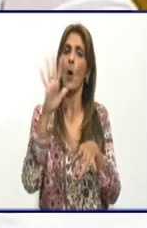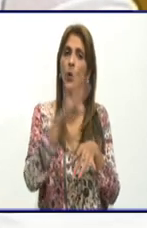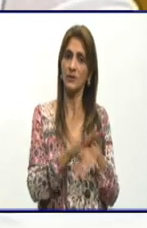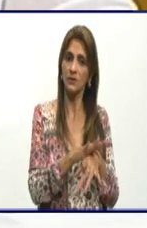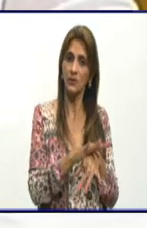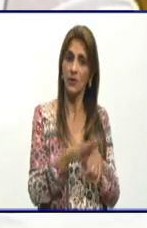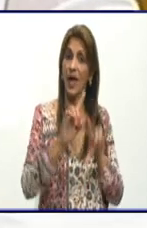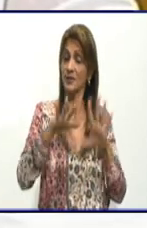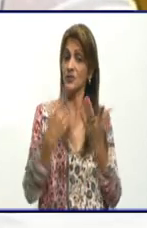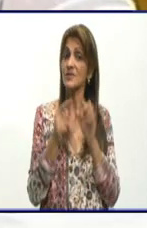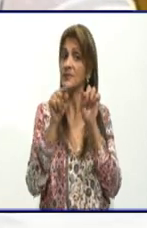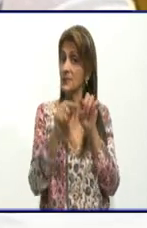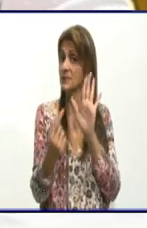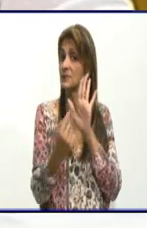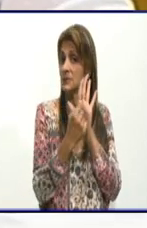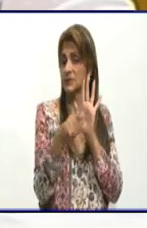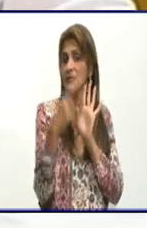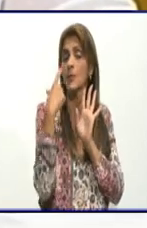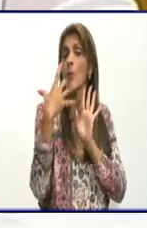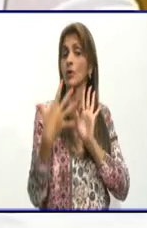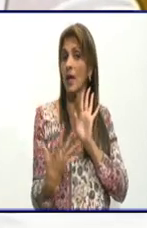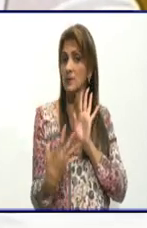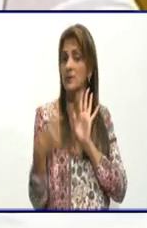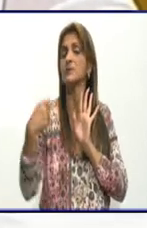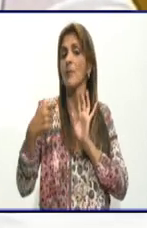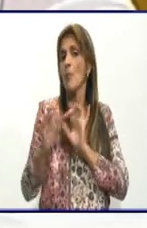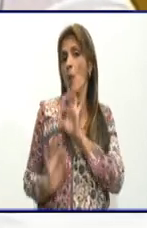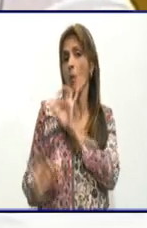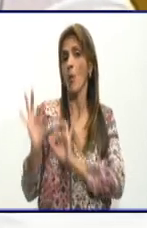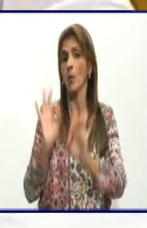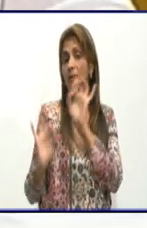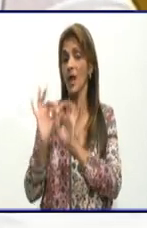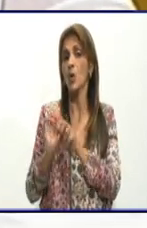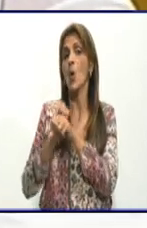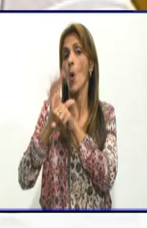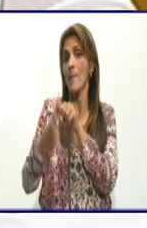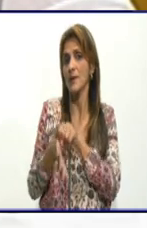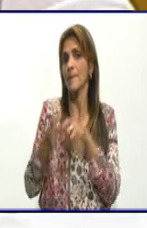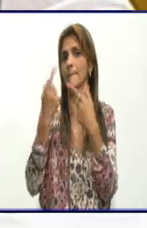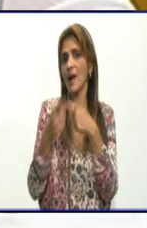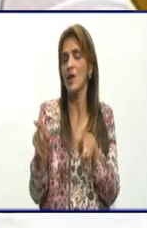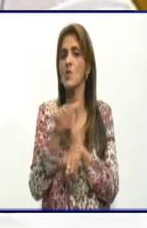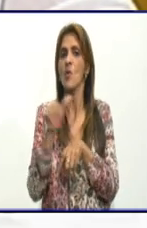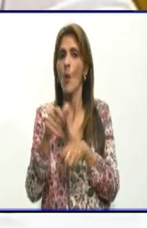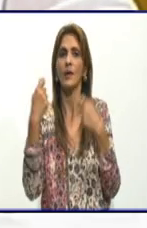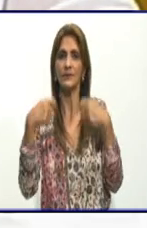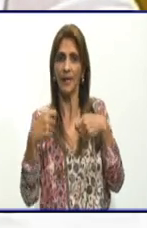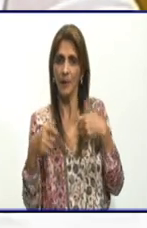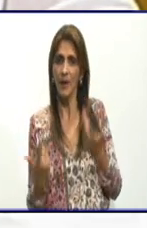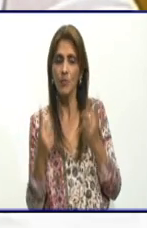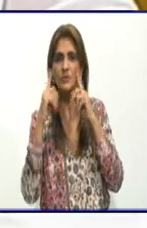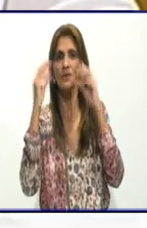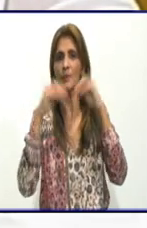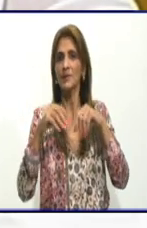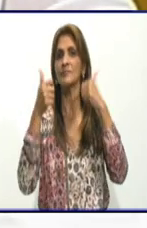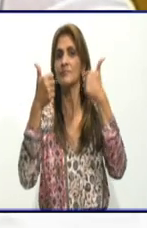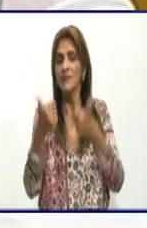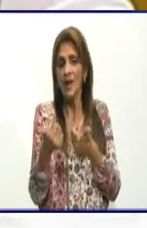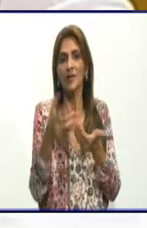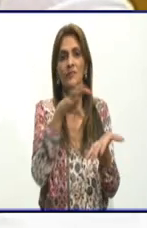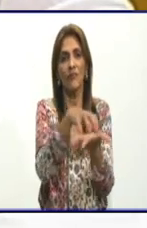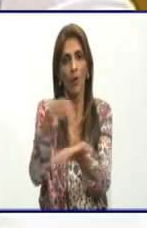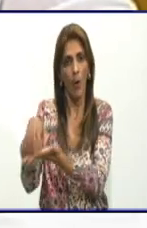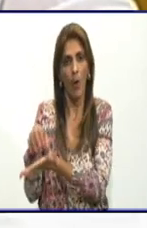esto, sí vamos a cuidarnos de la COVID, pero también tenemos que prestarle la atención requerida a los temas